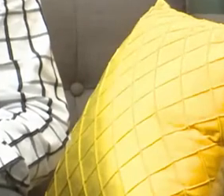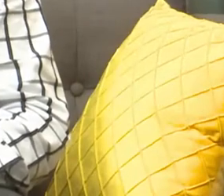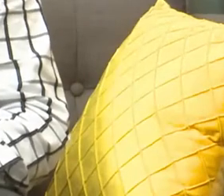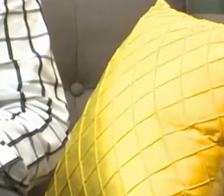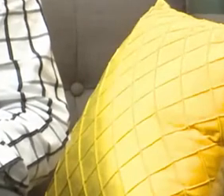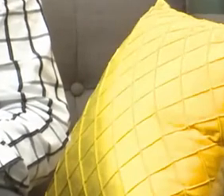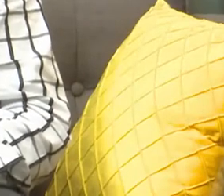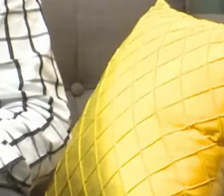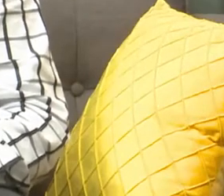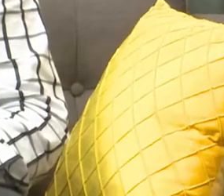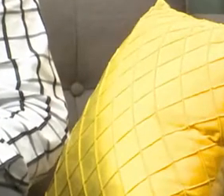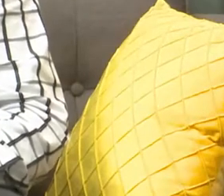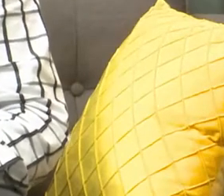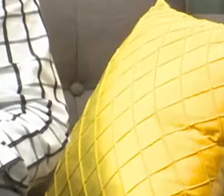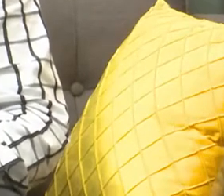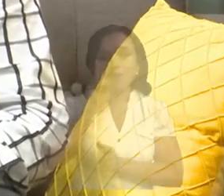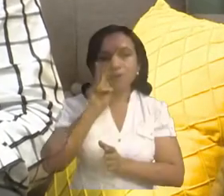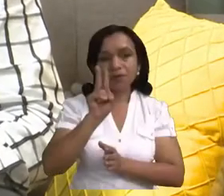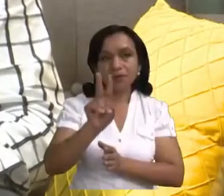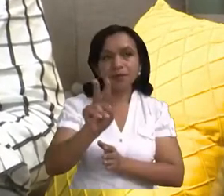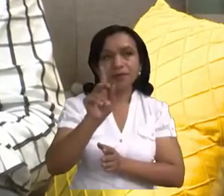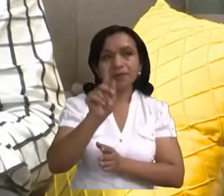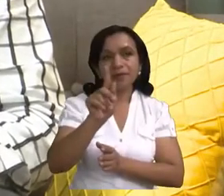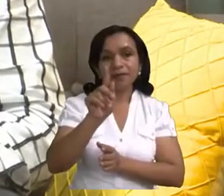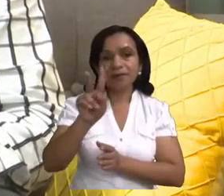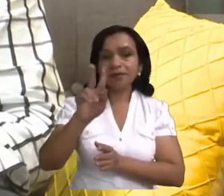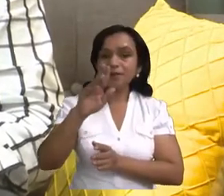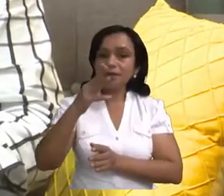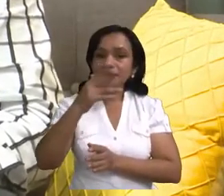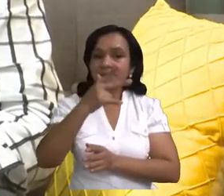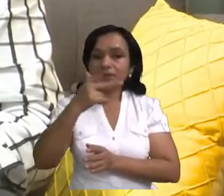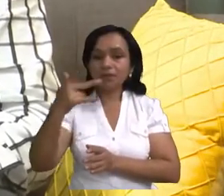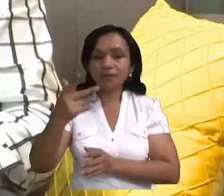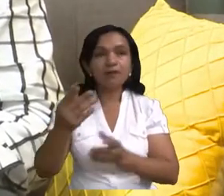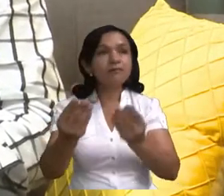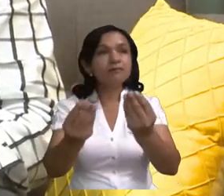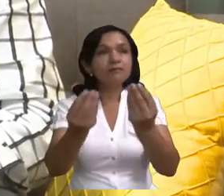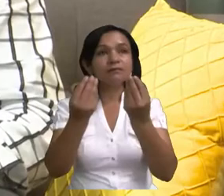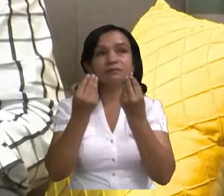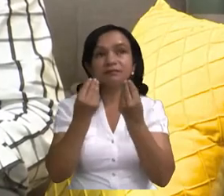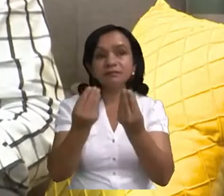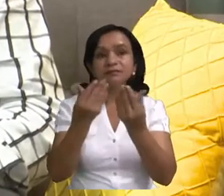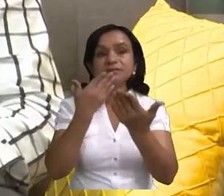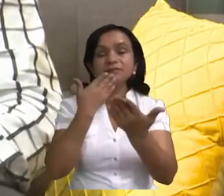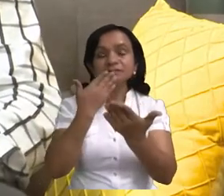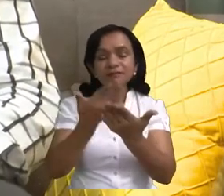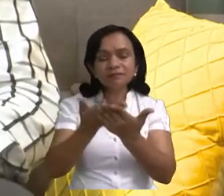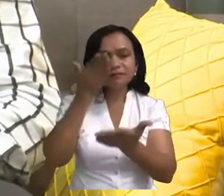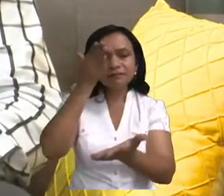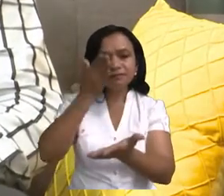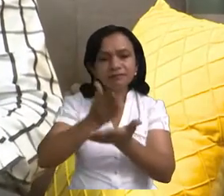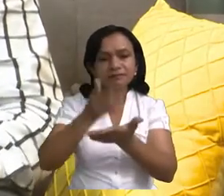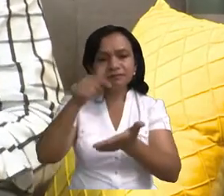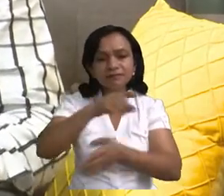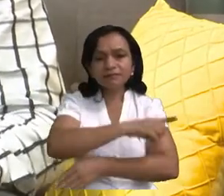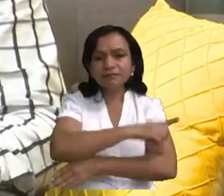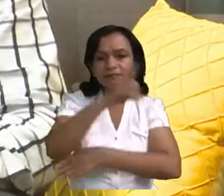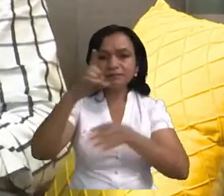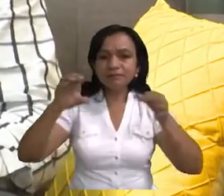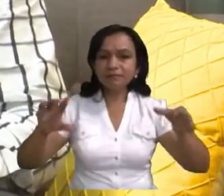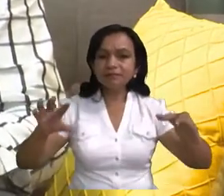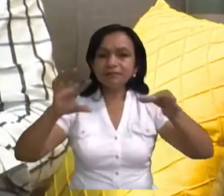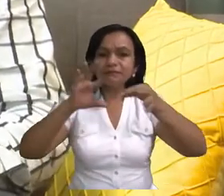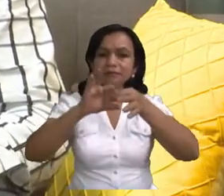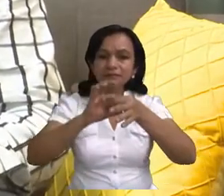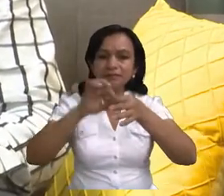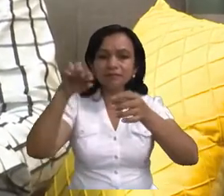Muchísimas gracias por estar en sintonía del canal parlamentario. Muchísimas gracias por decidir acompañarnos en esto que es una nueva edición de su programa desde